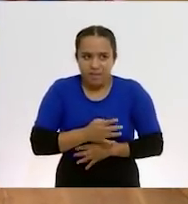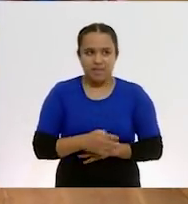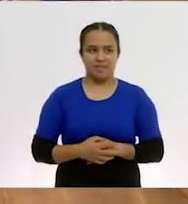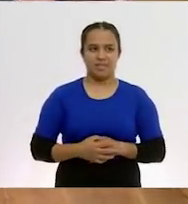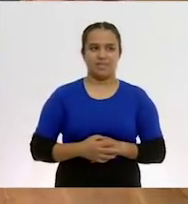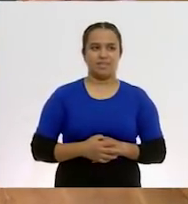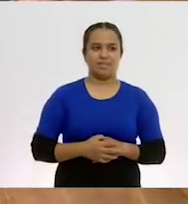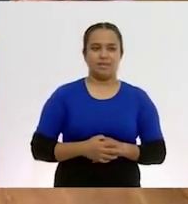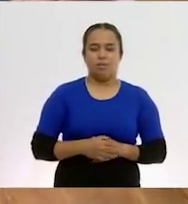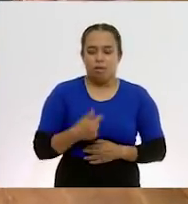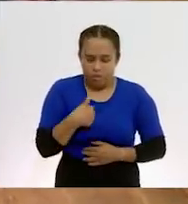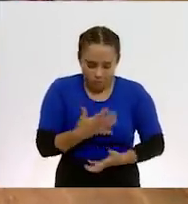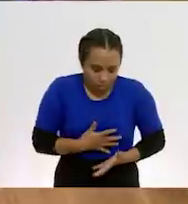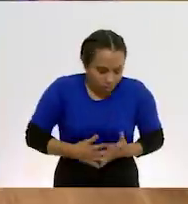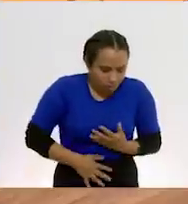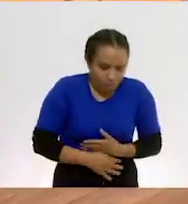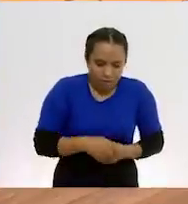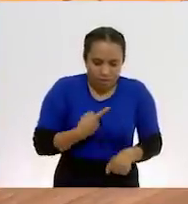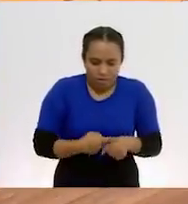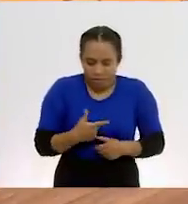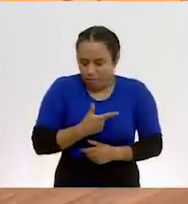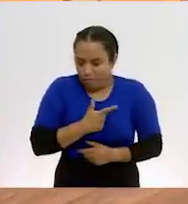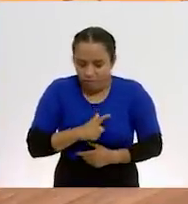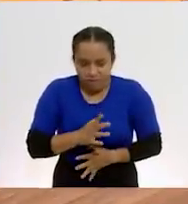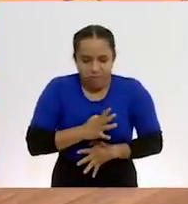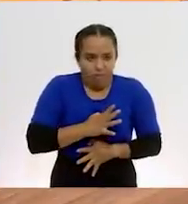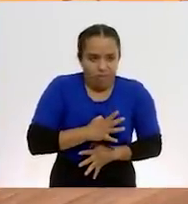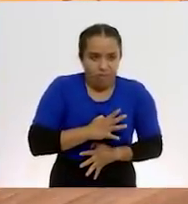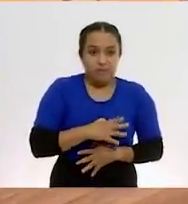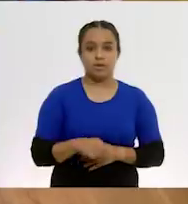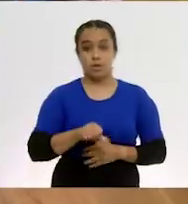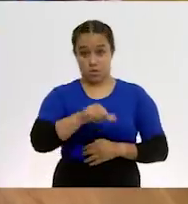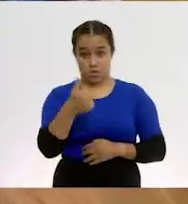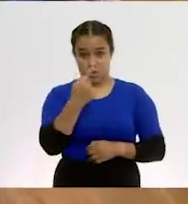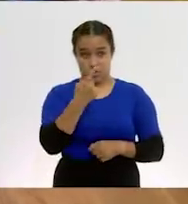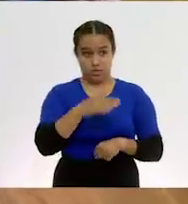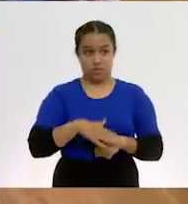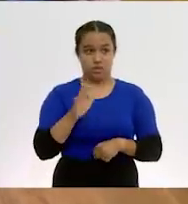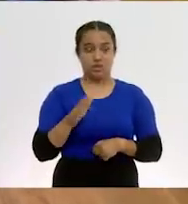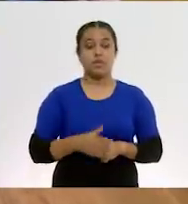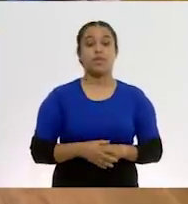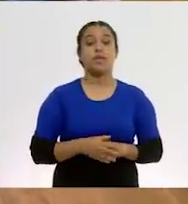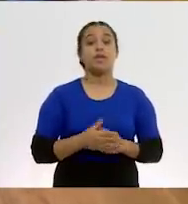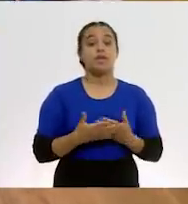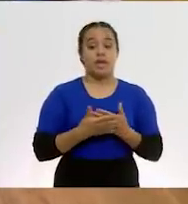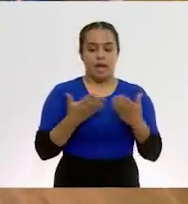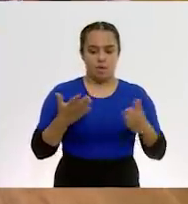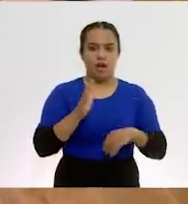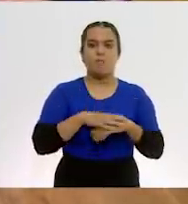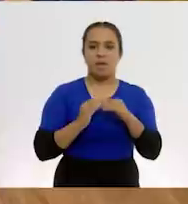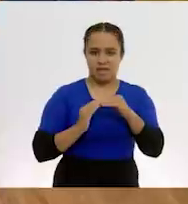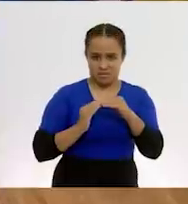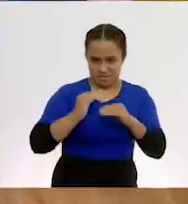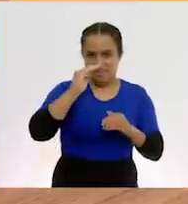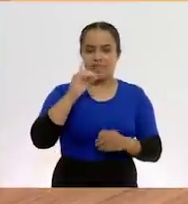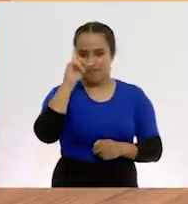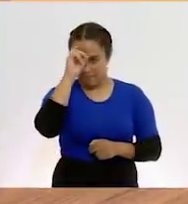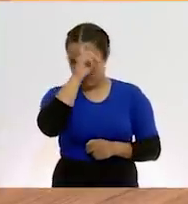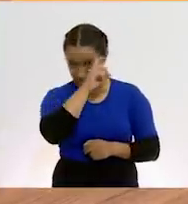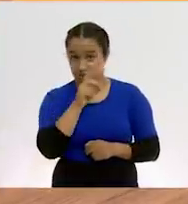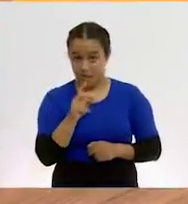Algo me cayó muy mal. Mucho desagrado. ¿Una más? Sí. Y aumentamos el nivel. Va. ¿Te late? Sí. Va